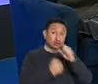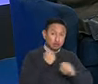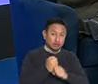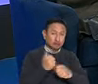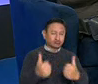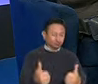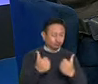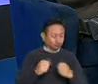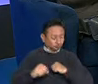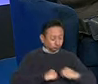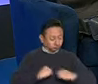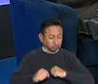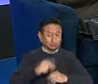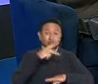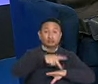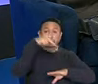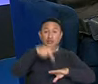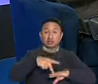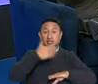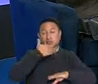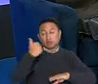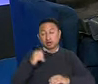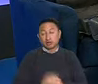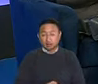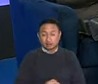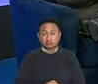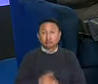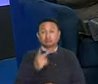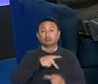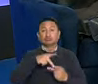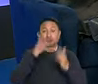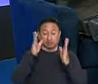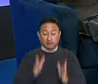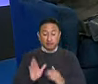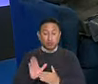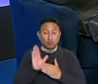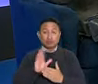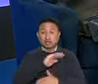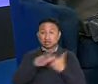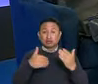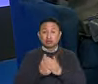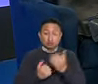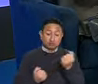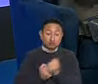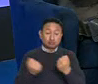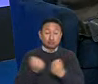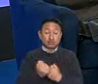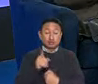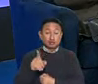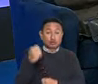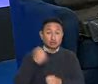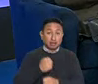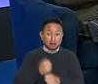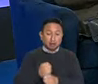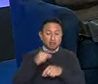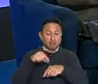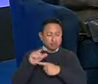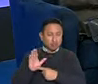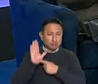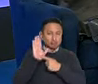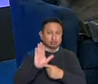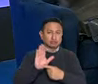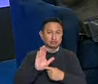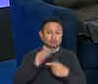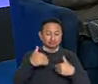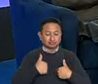un buen trabajo. Pichincha merece tener y tener una perfecta que demuestre y trabaje para todos y que el trabajo sea realmente lo que